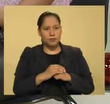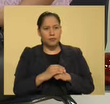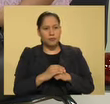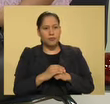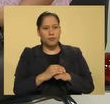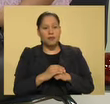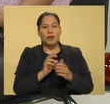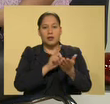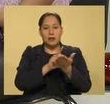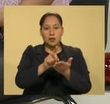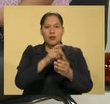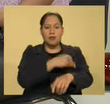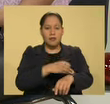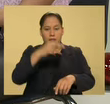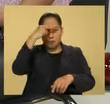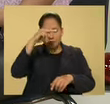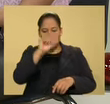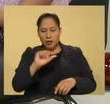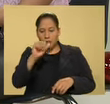Es